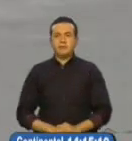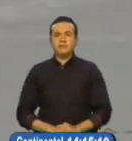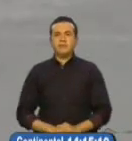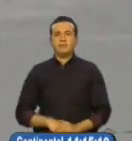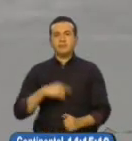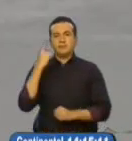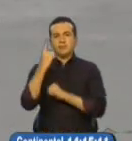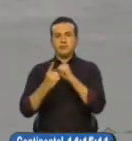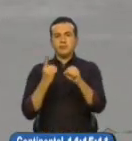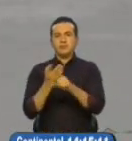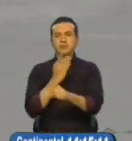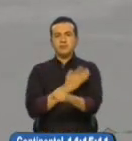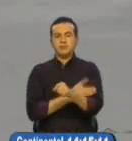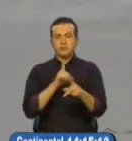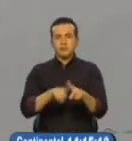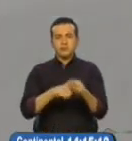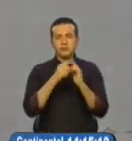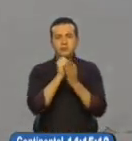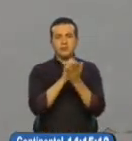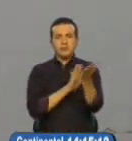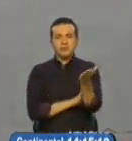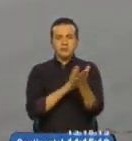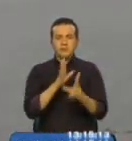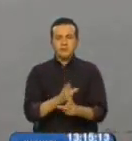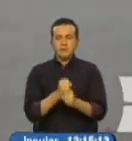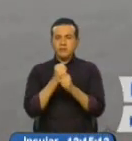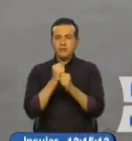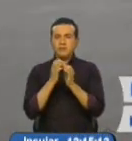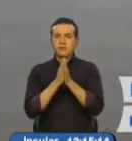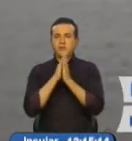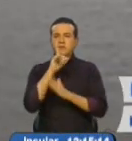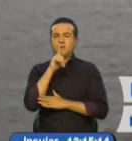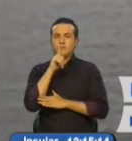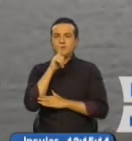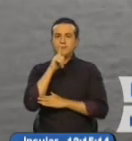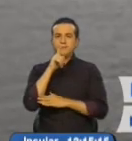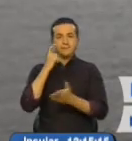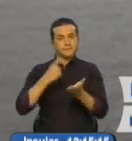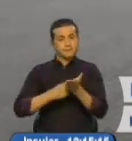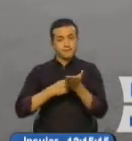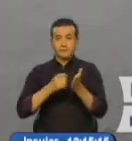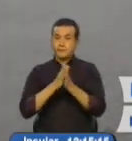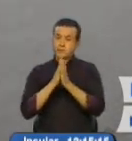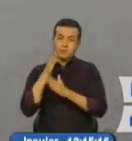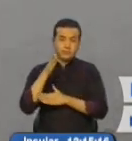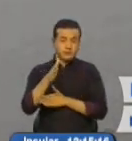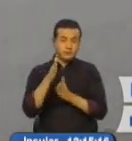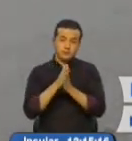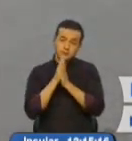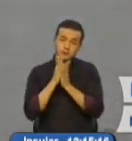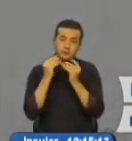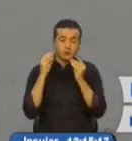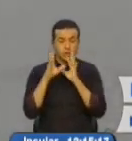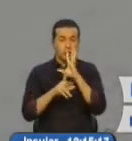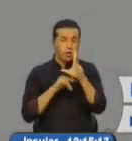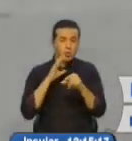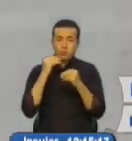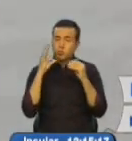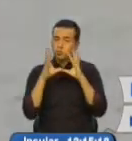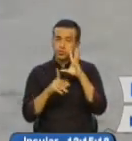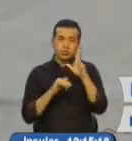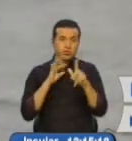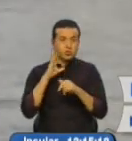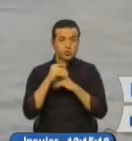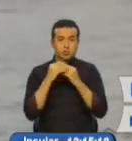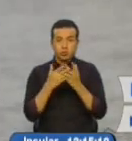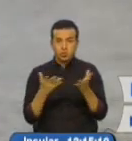Hace un año exactamente nació el proyecto Ruta Segura ante la petición de los sectores camaronero y pesquero frente a los constantes asaltos y robos